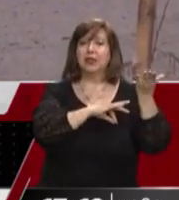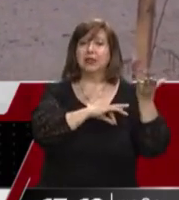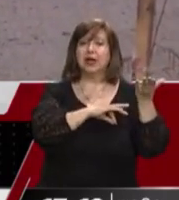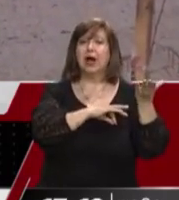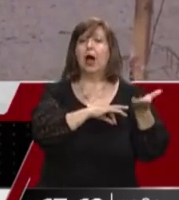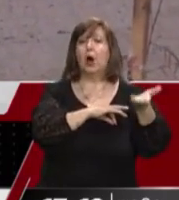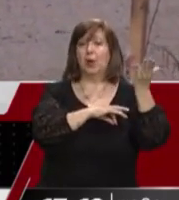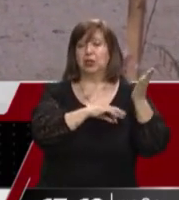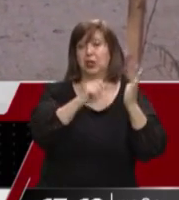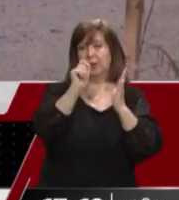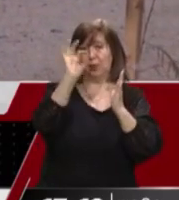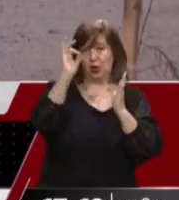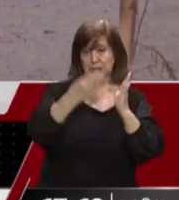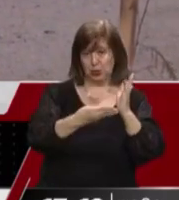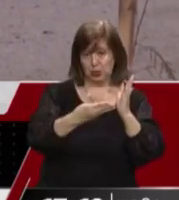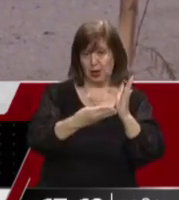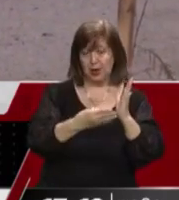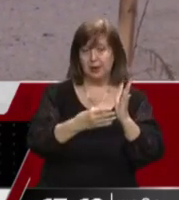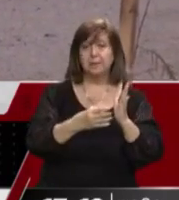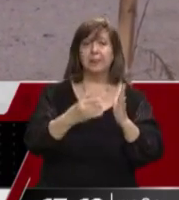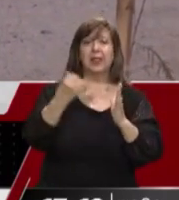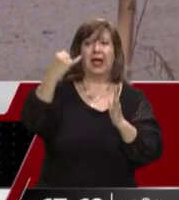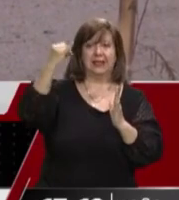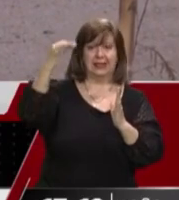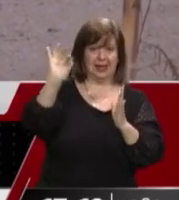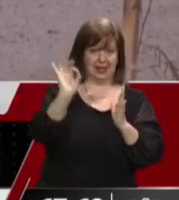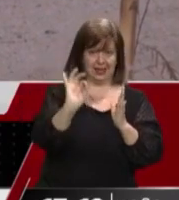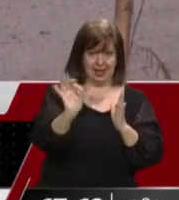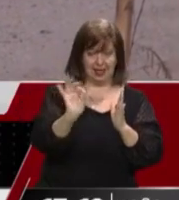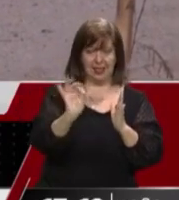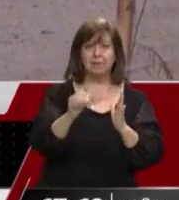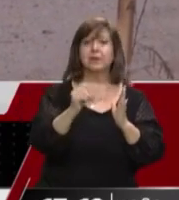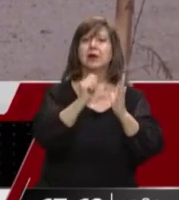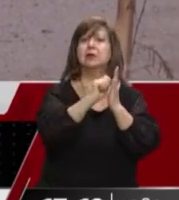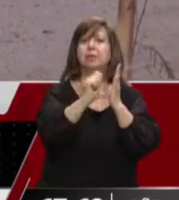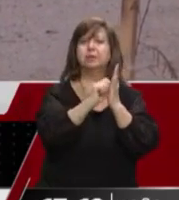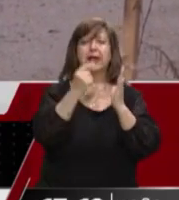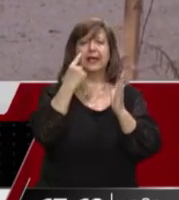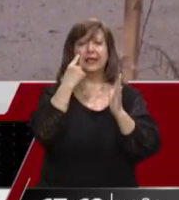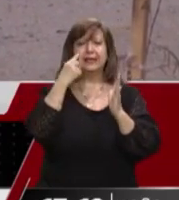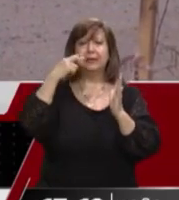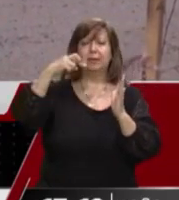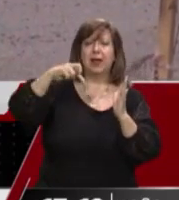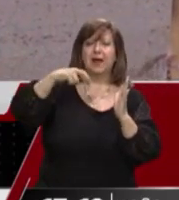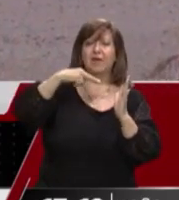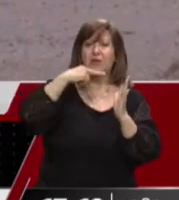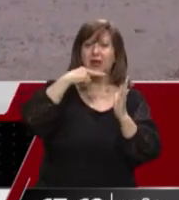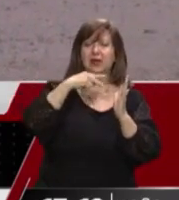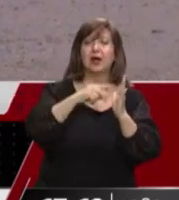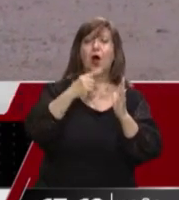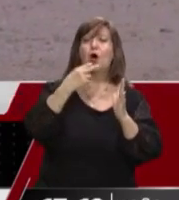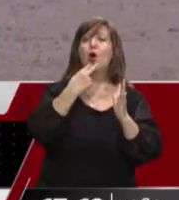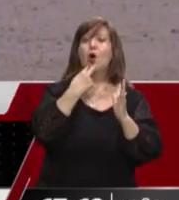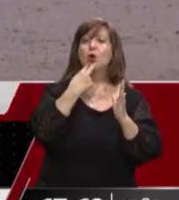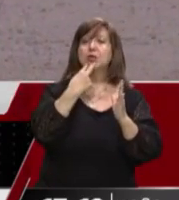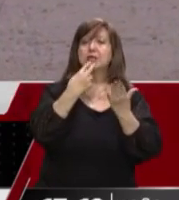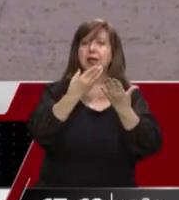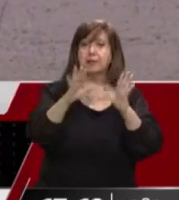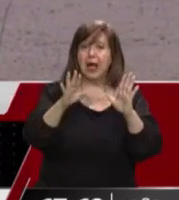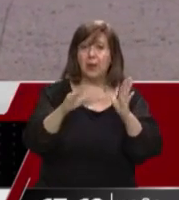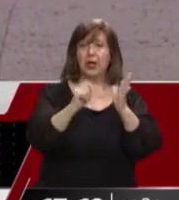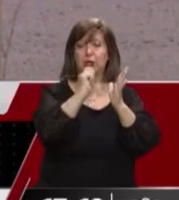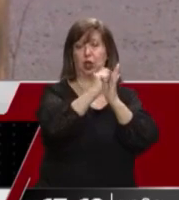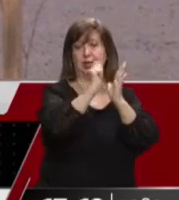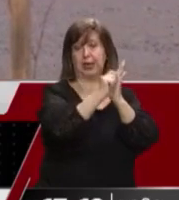muchos inscriptos. Lo pueden hacer a través de la página del Instituto Provincial de la Vivienda, que a partir del 11 está disponible para